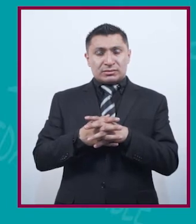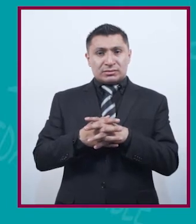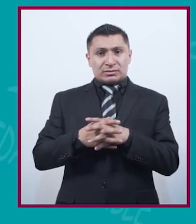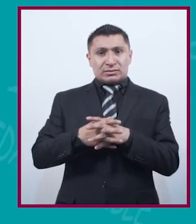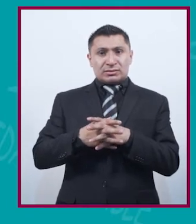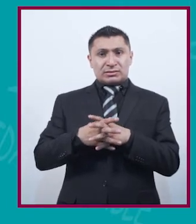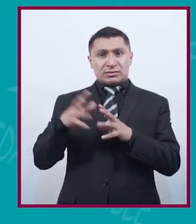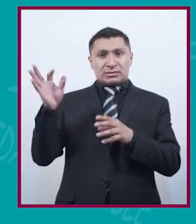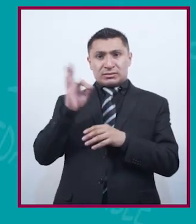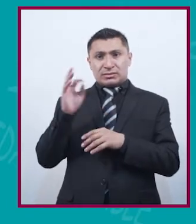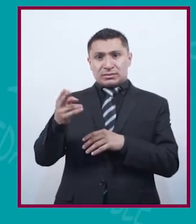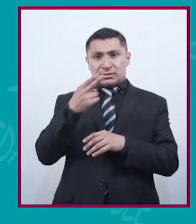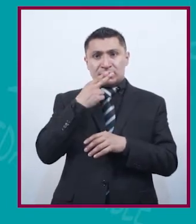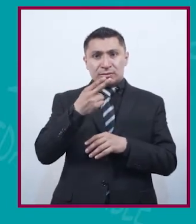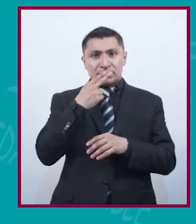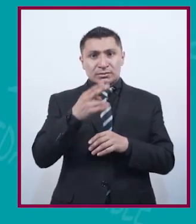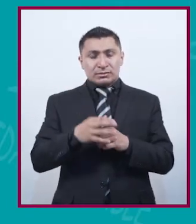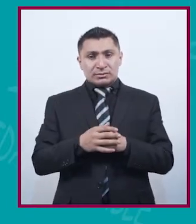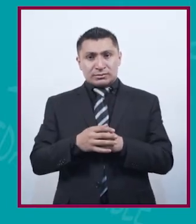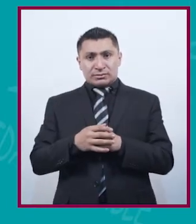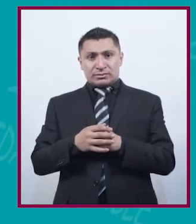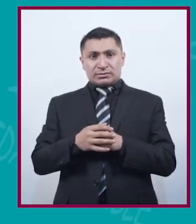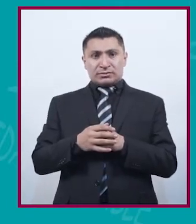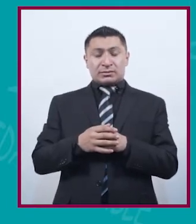Pues la posibilidad de utilizar